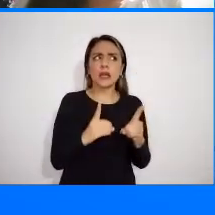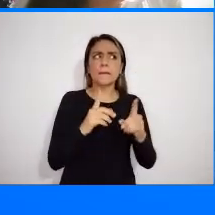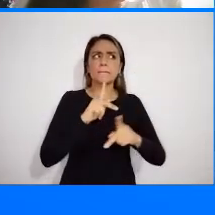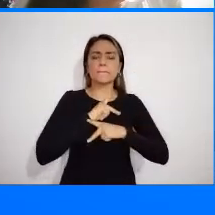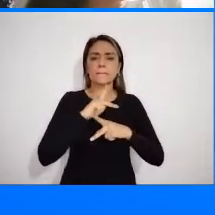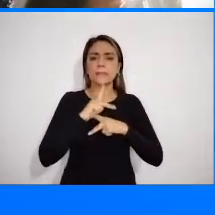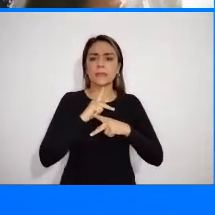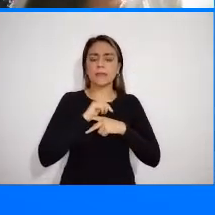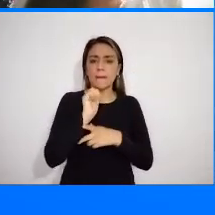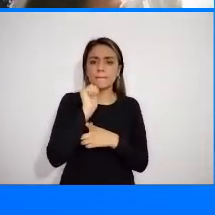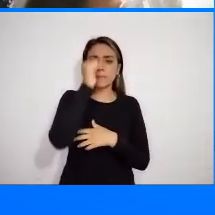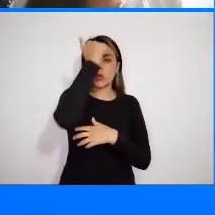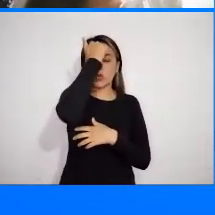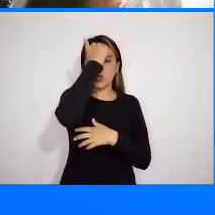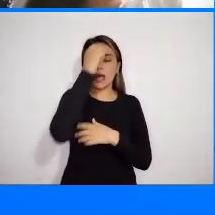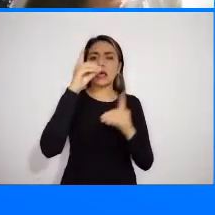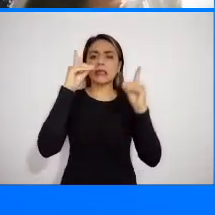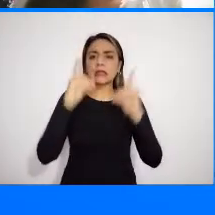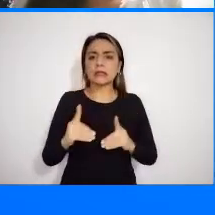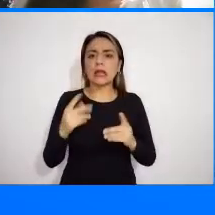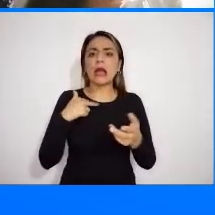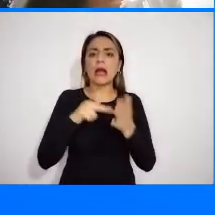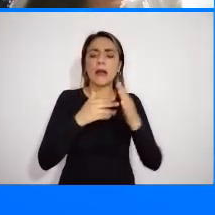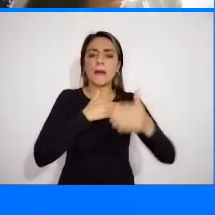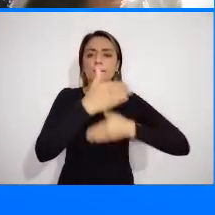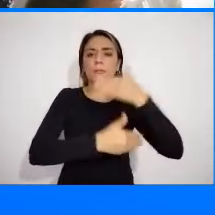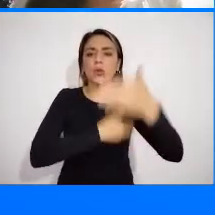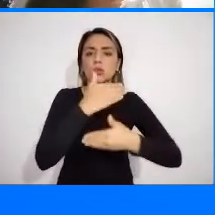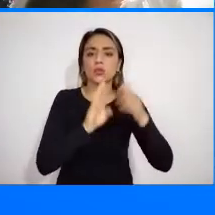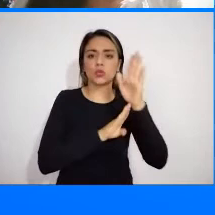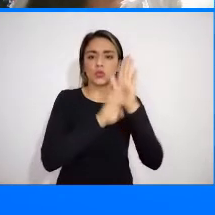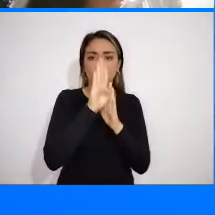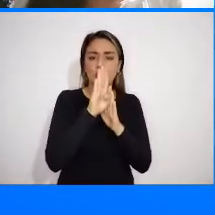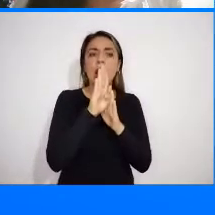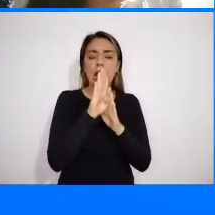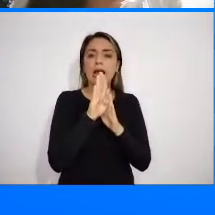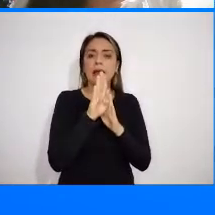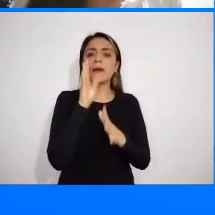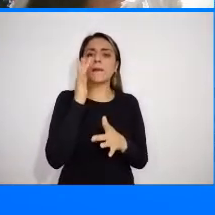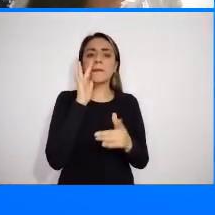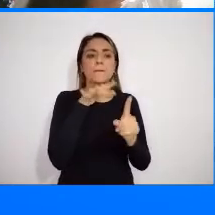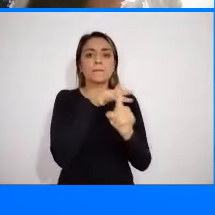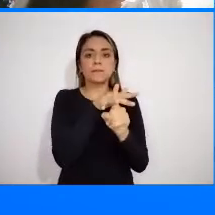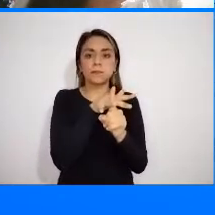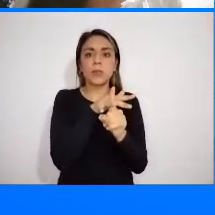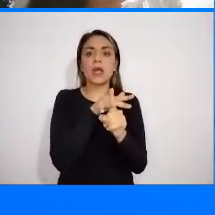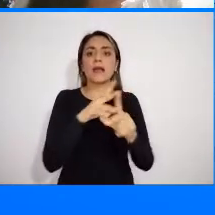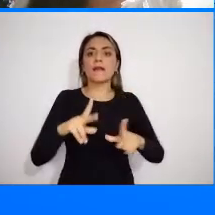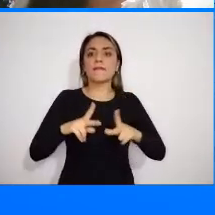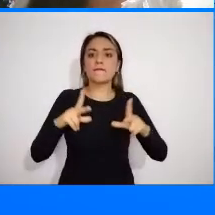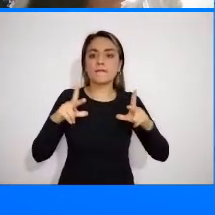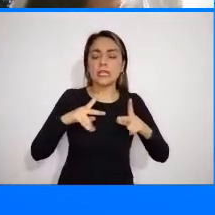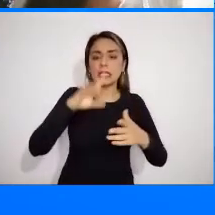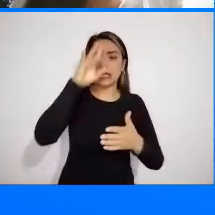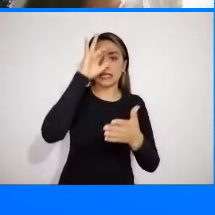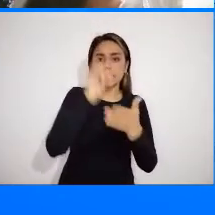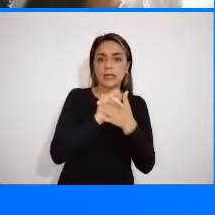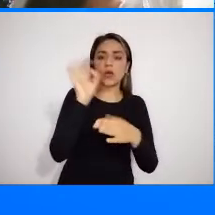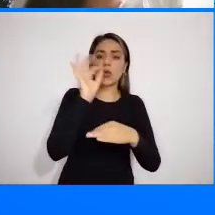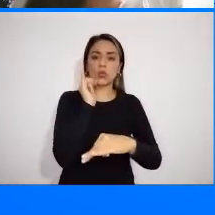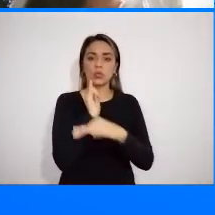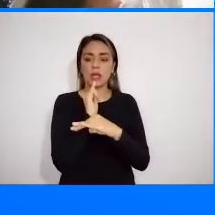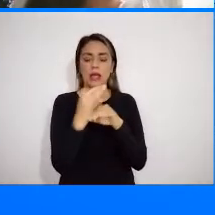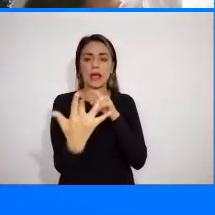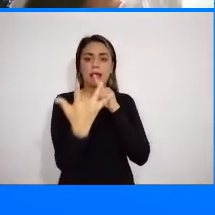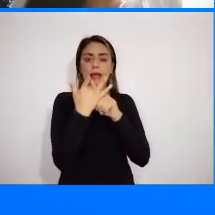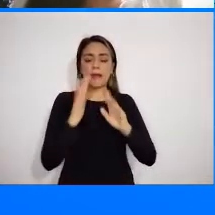propias prioridades en lo que atañe al proceso de desarrollo en la medida en que se afecte a sus vidas, creencias, instituciones y